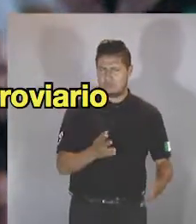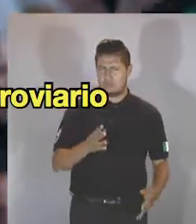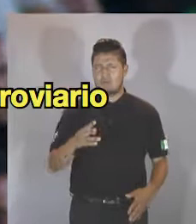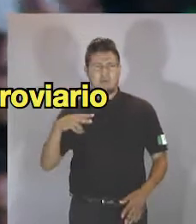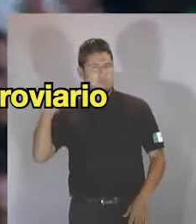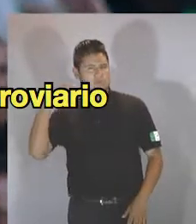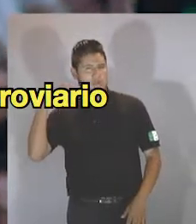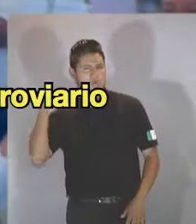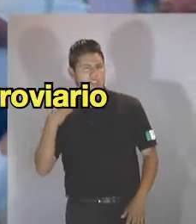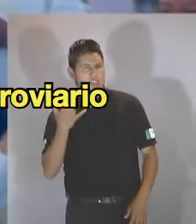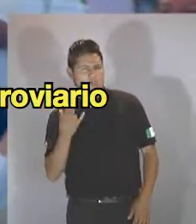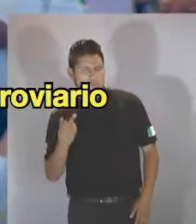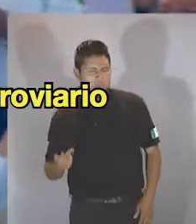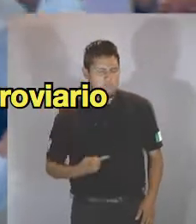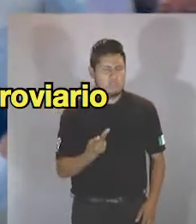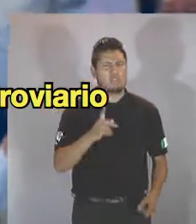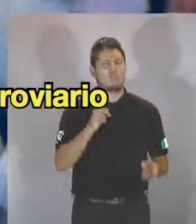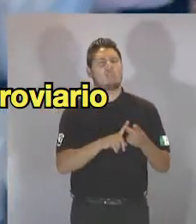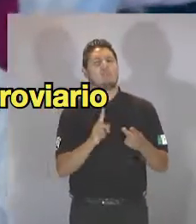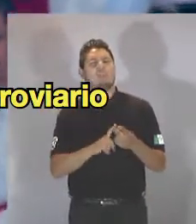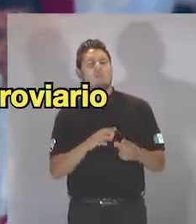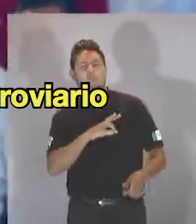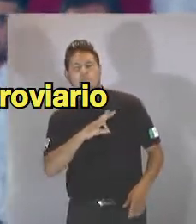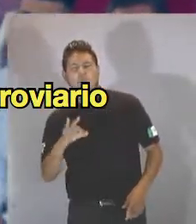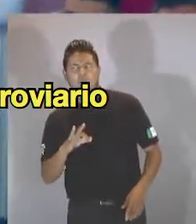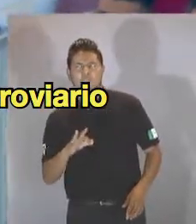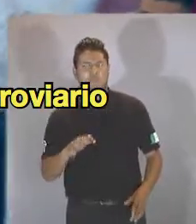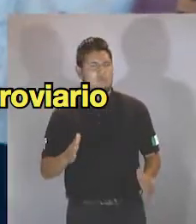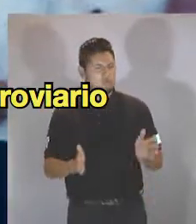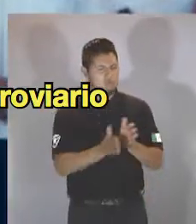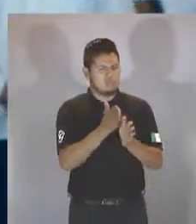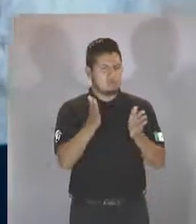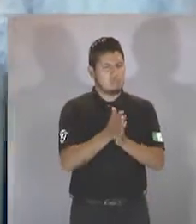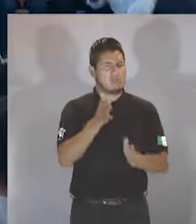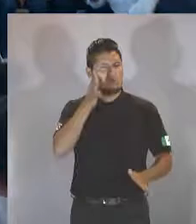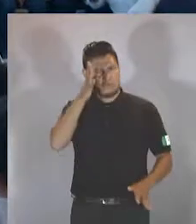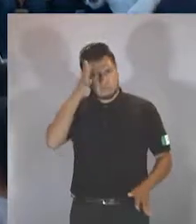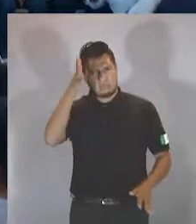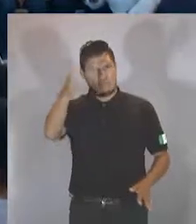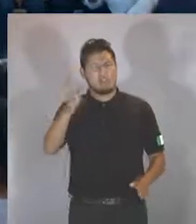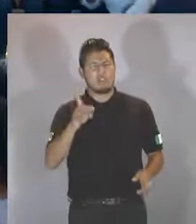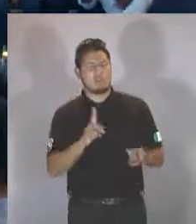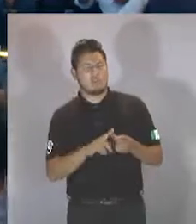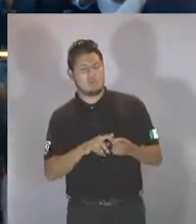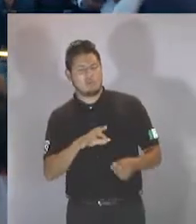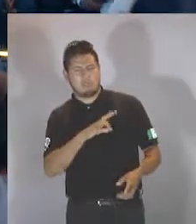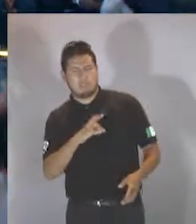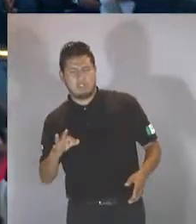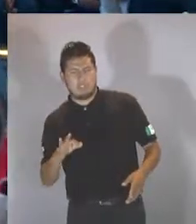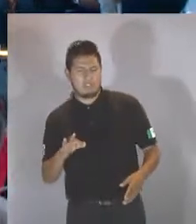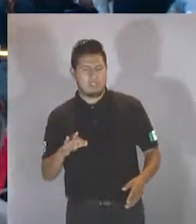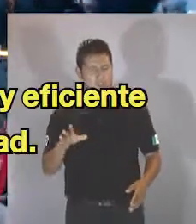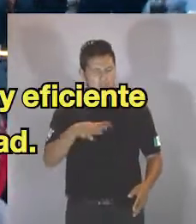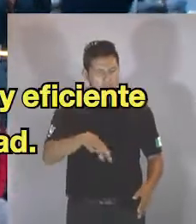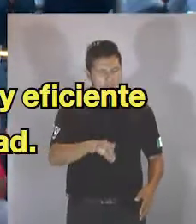Ahí mismo, anunció la construcción de un libramiento ferroviario que agilice la vialidad de la capital del estado. Dijo que trabajará para solucionar el problema de la escasez de